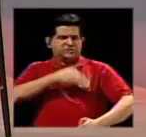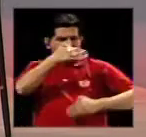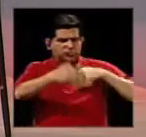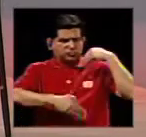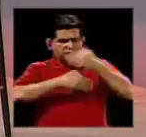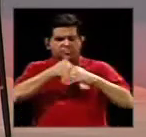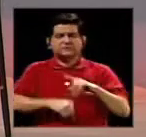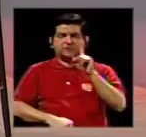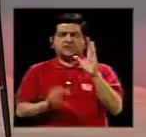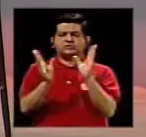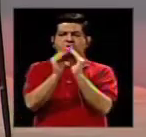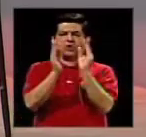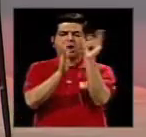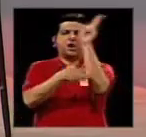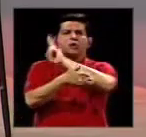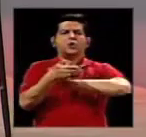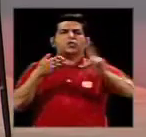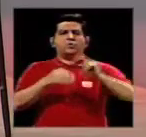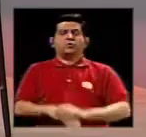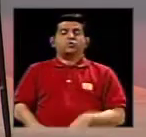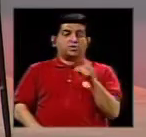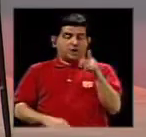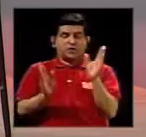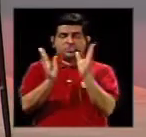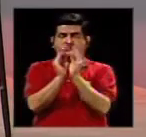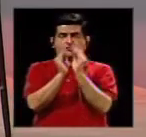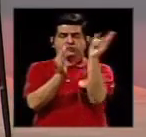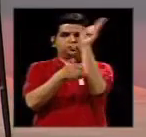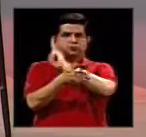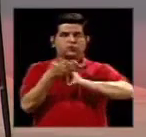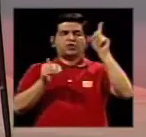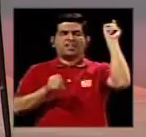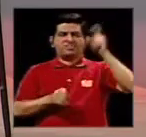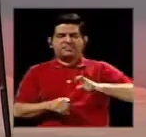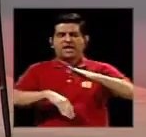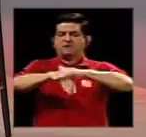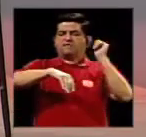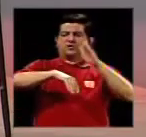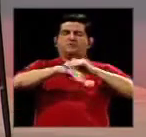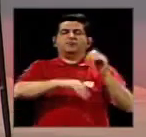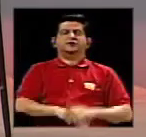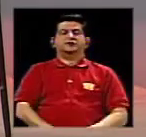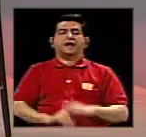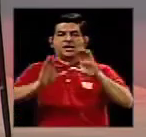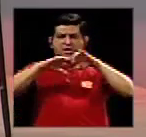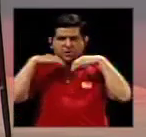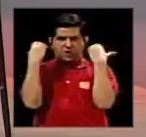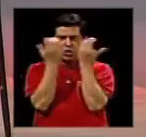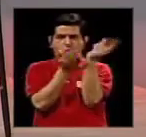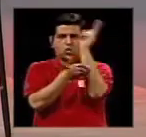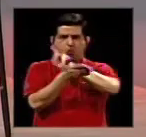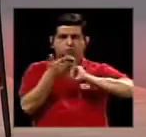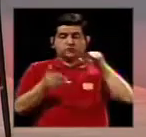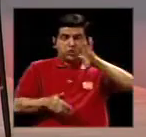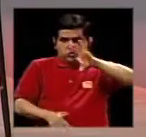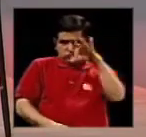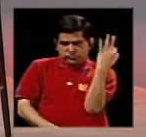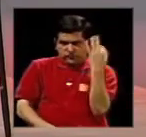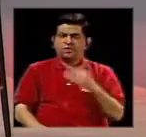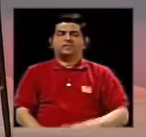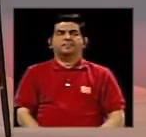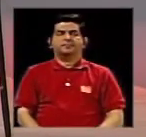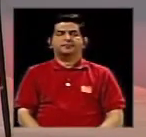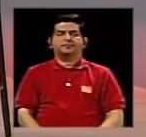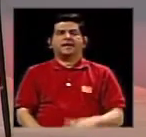por medio de un congreso universitario y que este congreso universitario debe ser convocado por el consejo universitario es así que